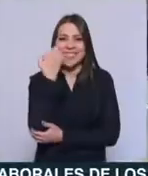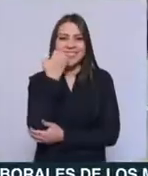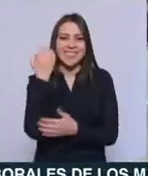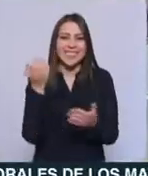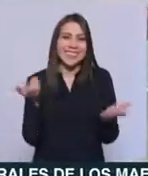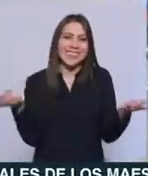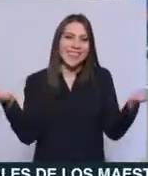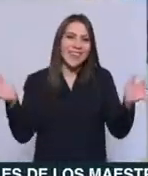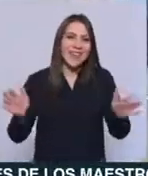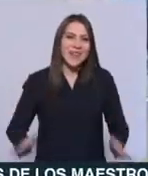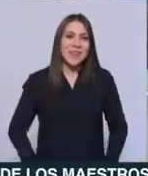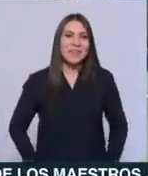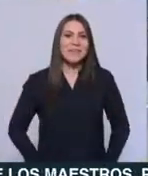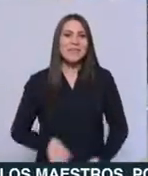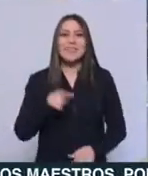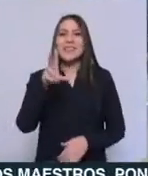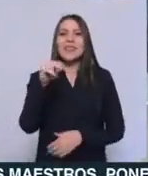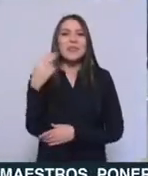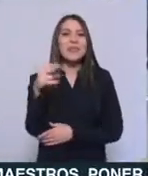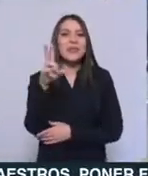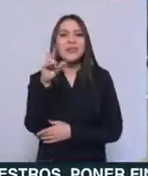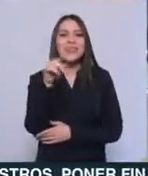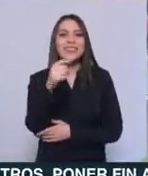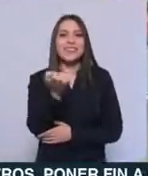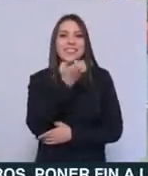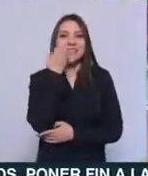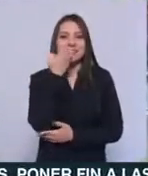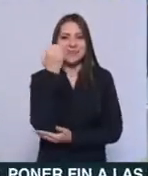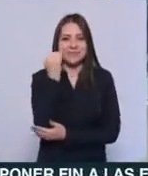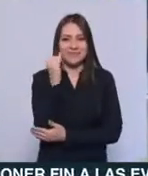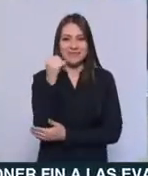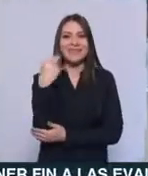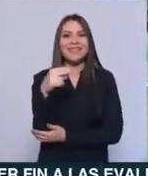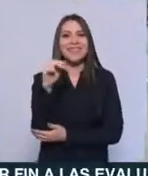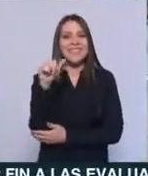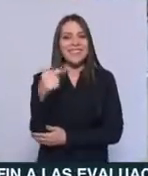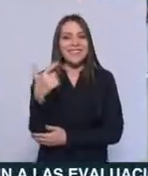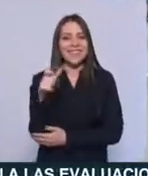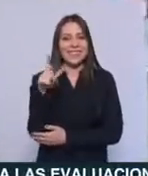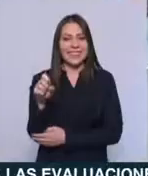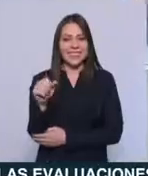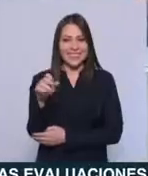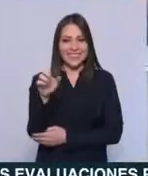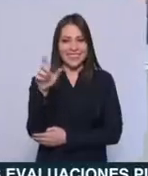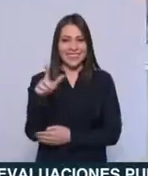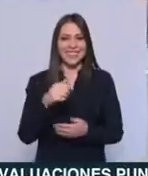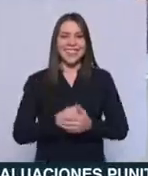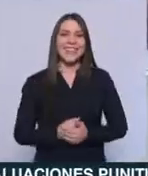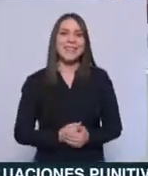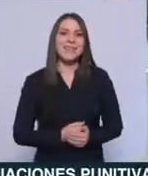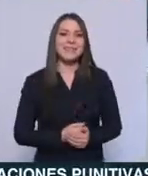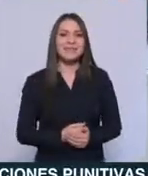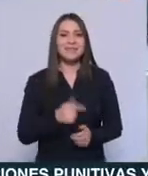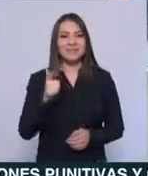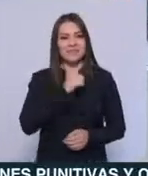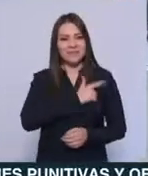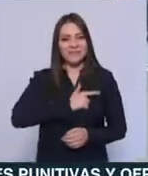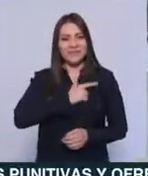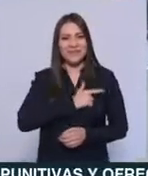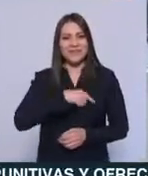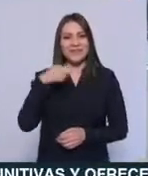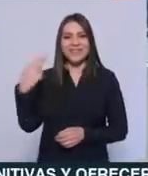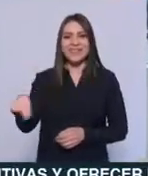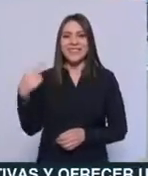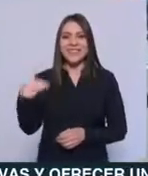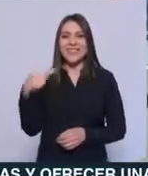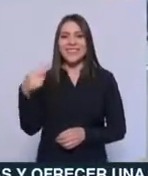Es un kinder. Ah, sí, ¿y cómo te llamas tú? Ángel Samuel García Cruz. Me gustó más el nombre del